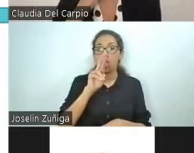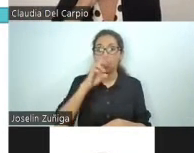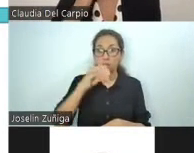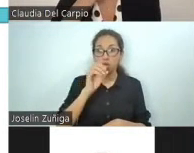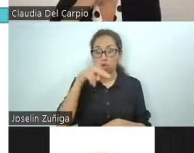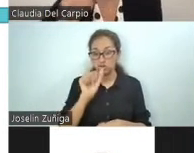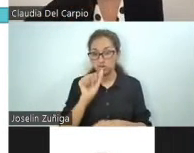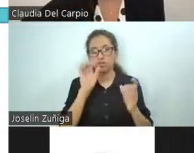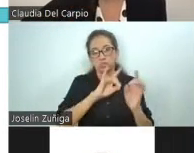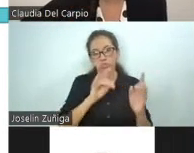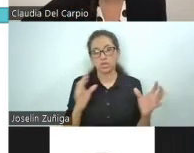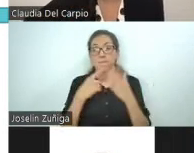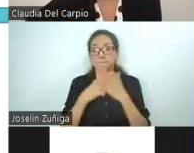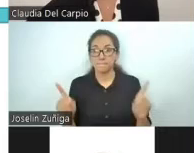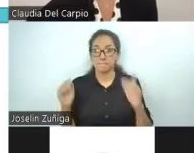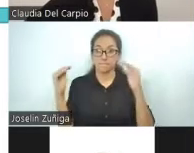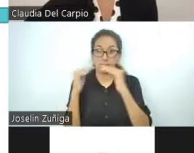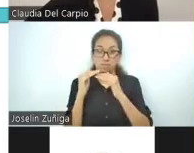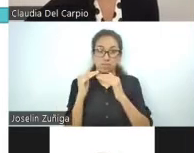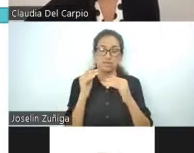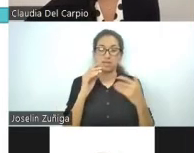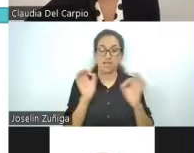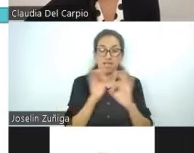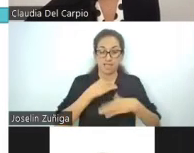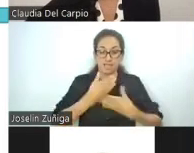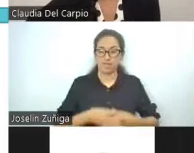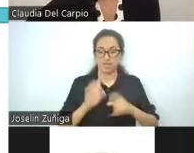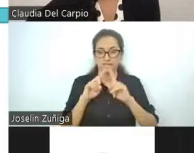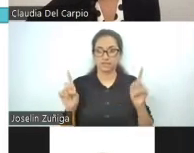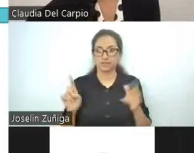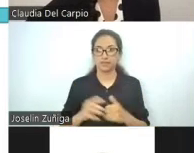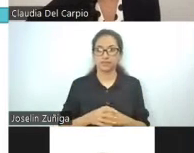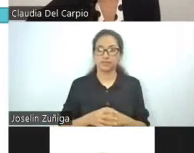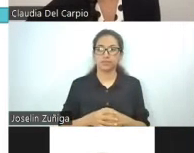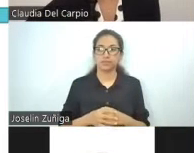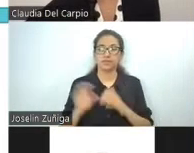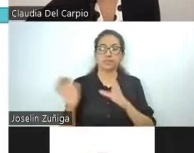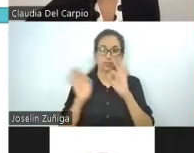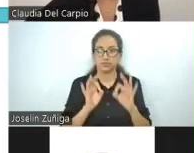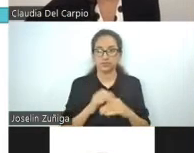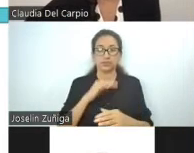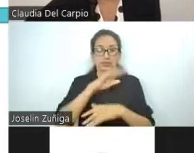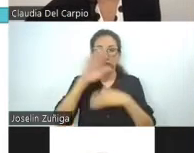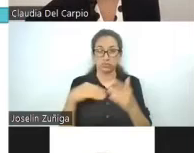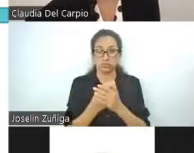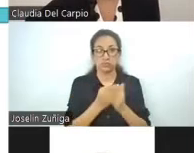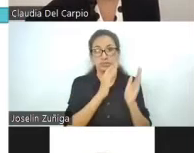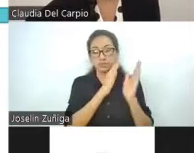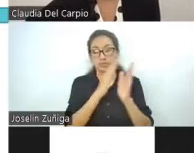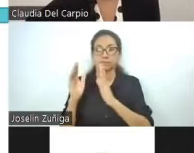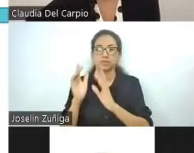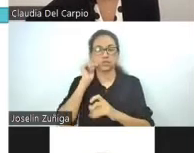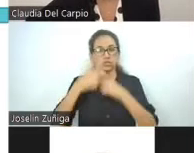iguala al de la mujer en edad reproductiva. Y nuevamente para recalcar todos los microorganismos que habitan día